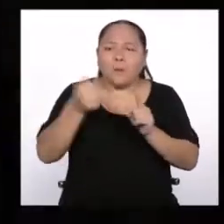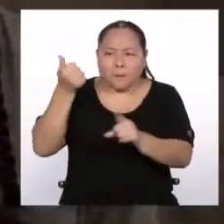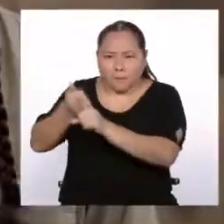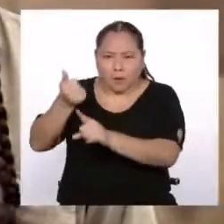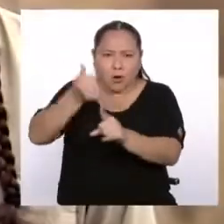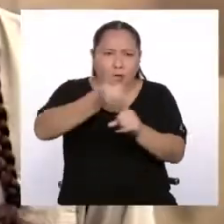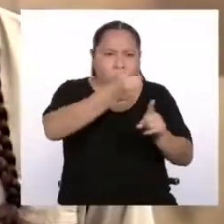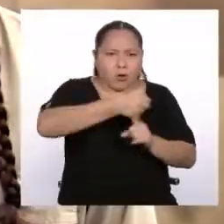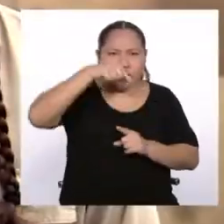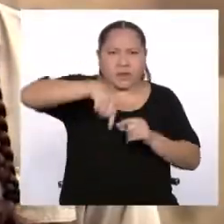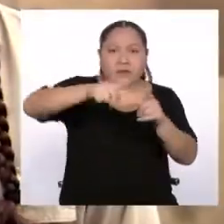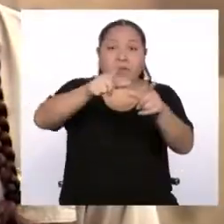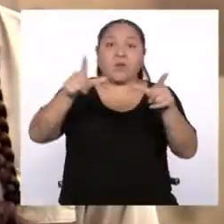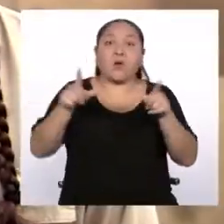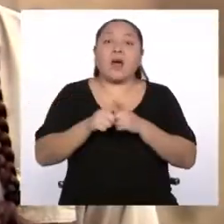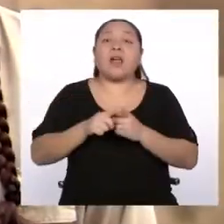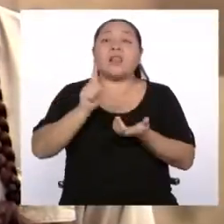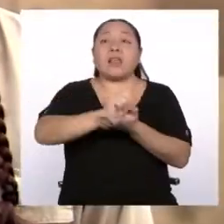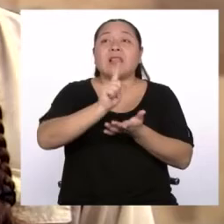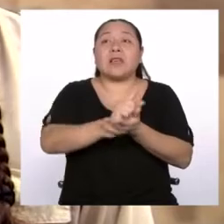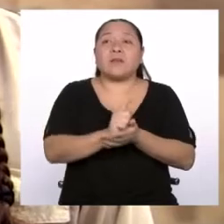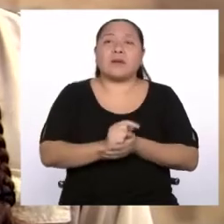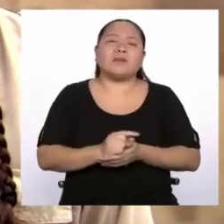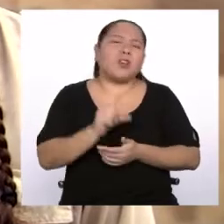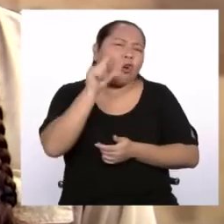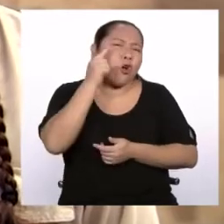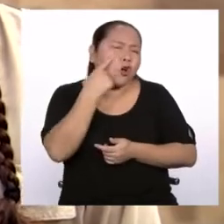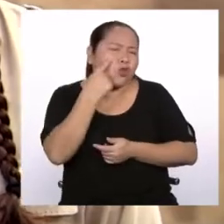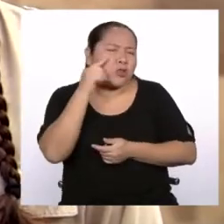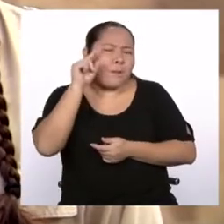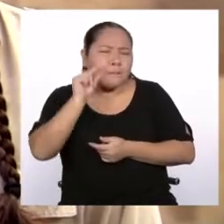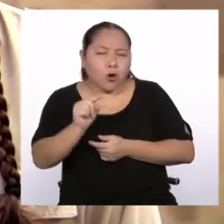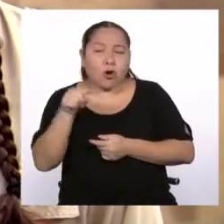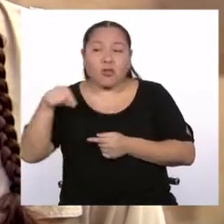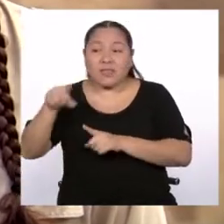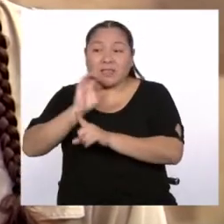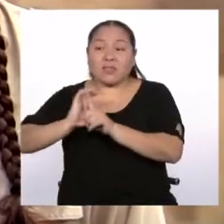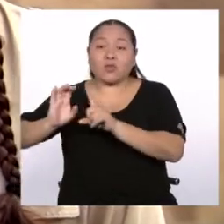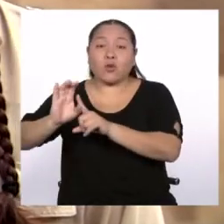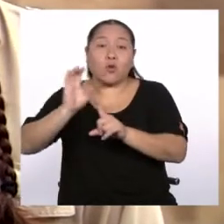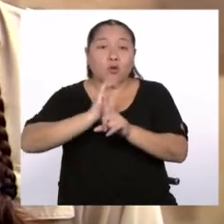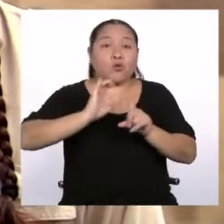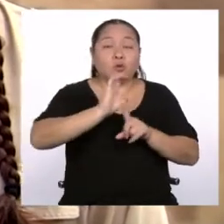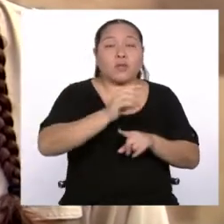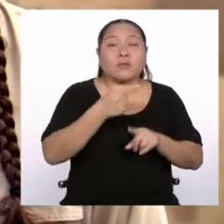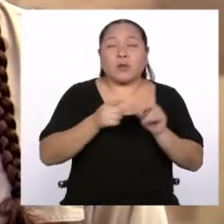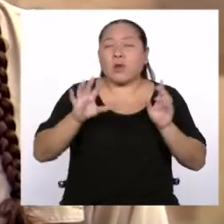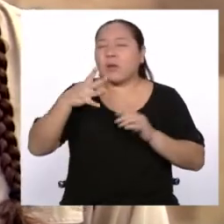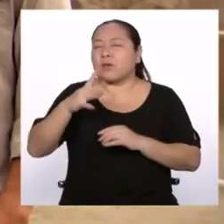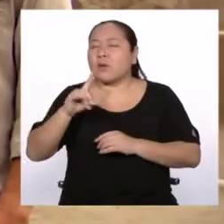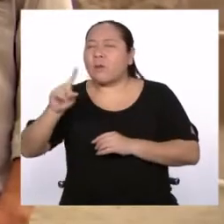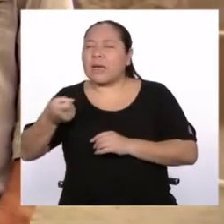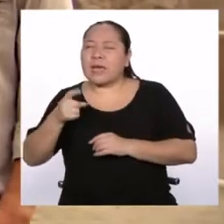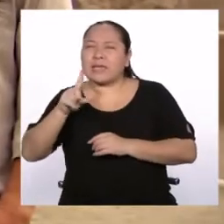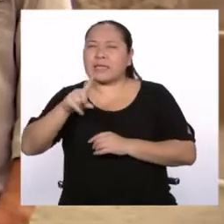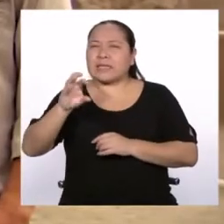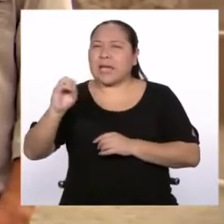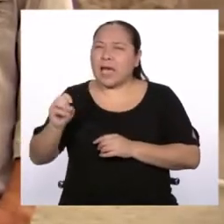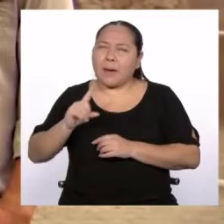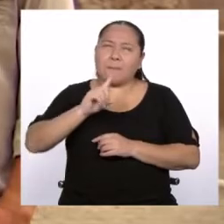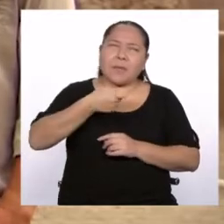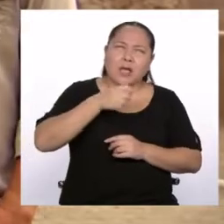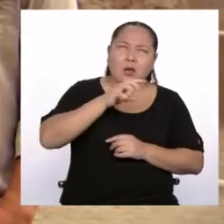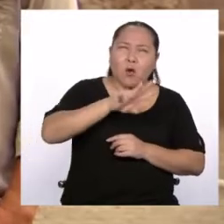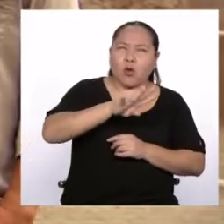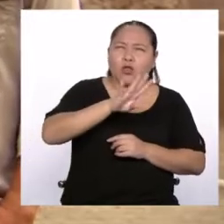aquí de Lima, pese a que se conoce muy poco sobre ella, y que se desarrolló aproximadamente entre los años 1100 a 1450,